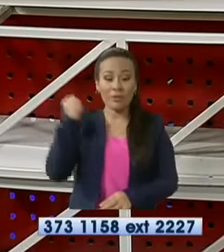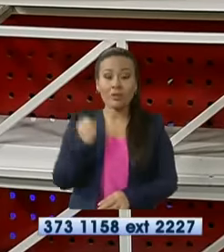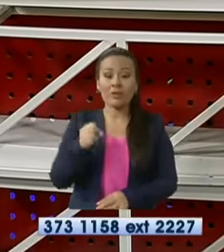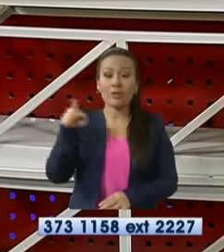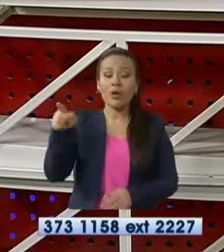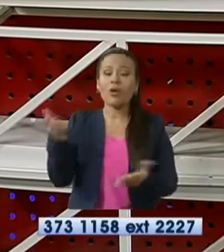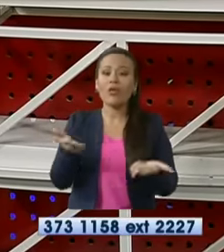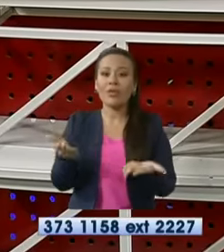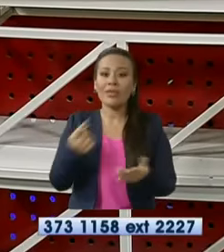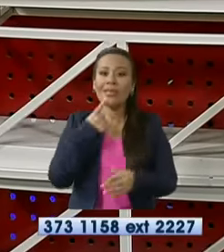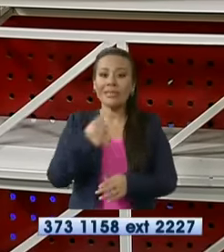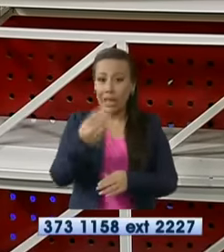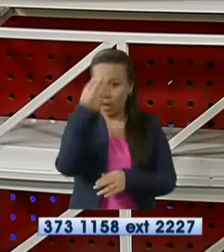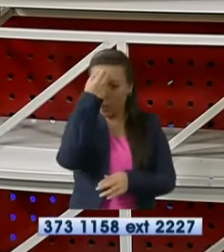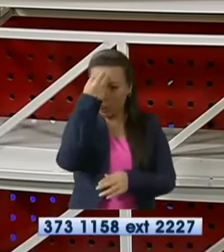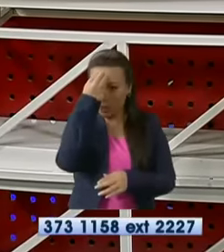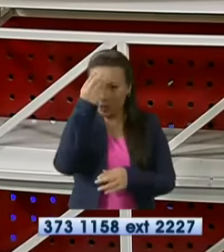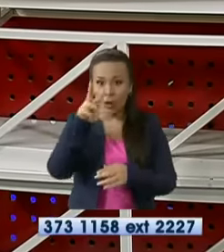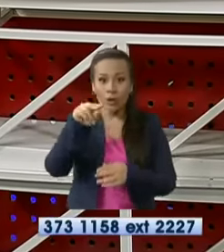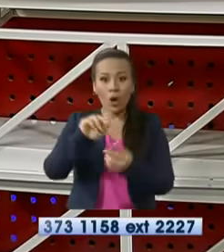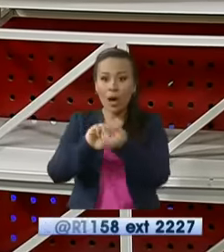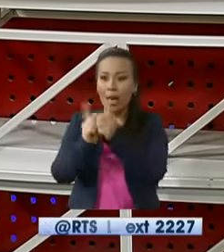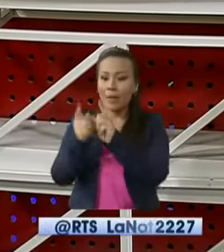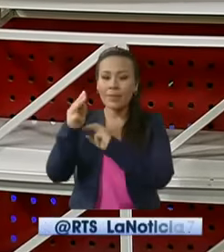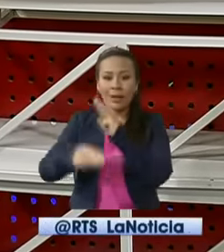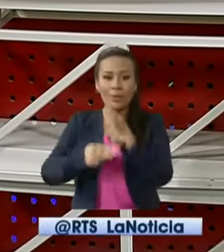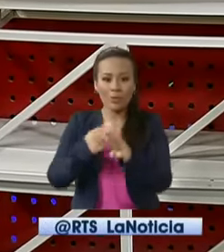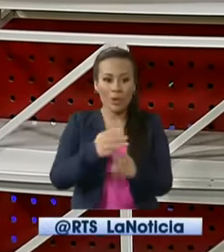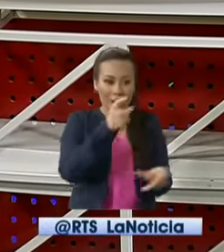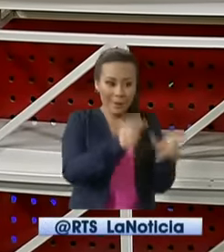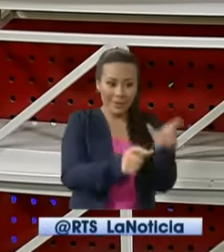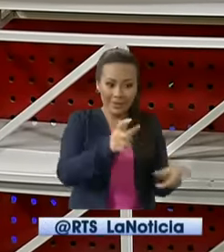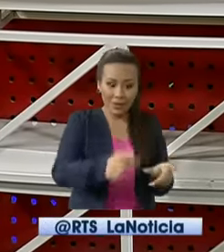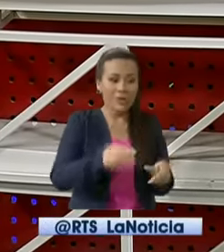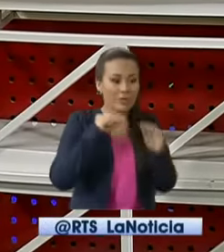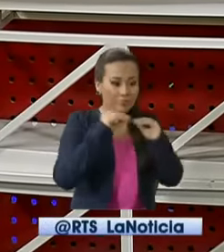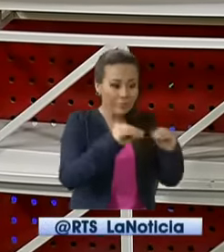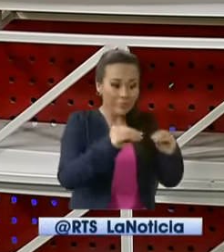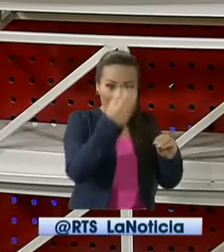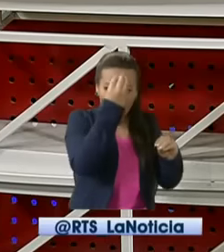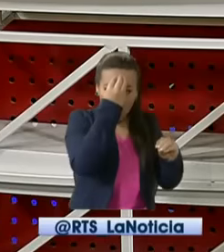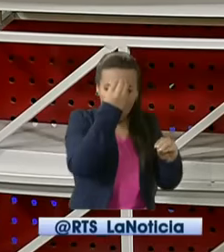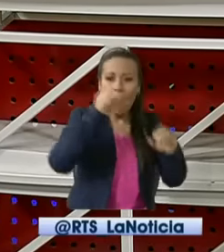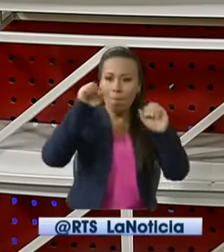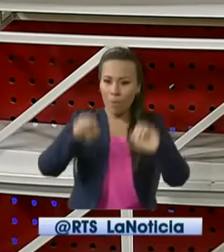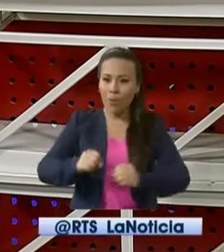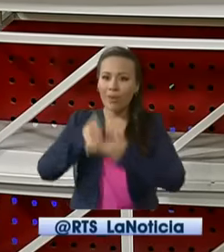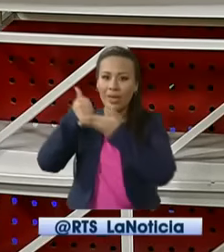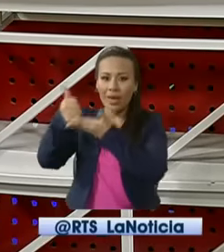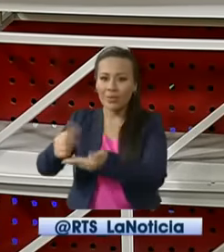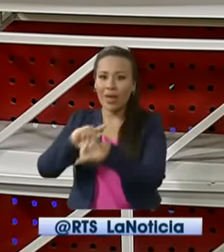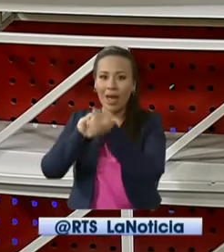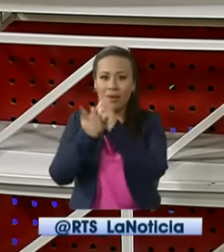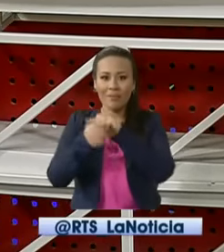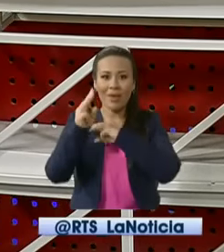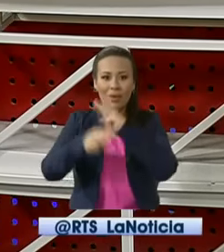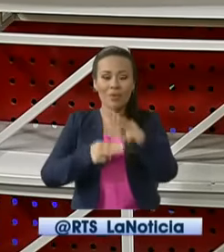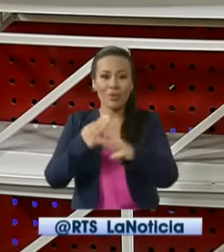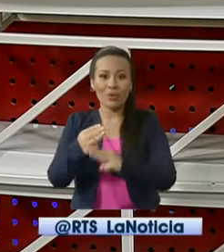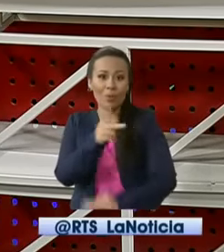La educación no cambia el mundo, cambia a las personas que cambiarán al mundo. Y por eso el maestro ecuatoriano, el maestro en el mundo en general,